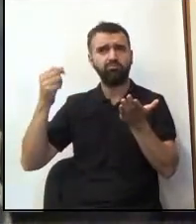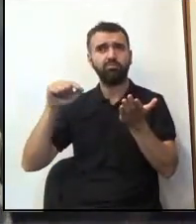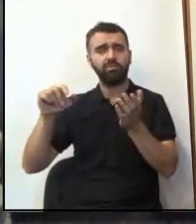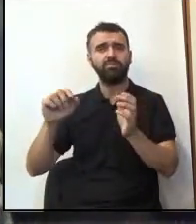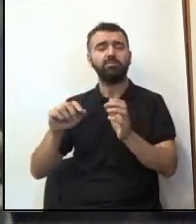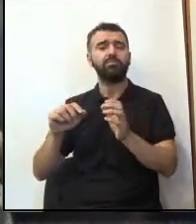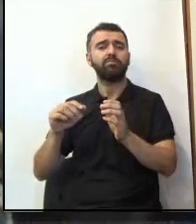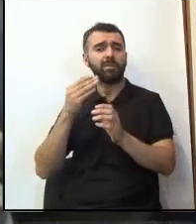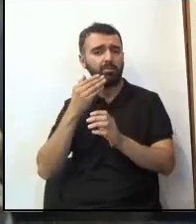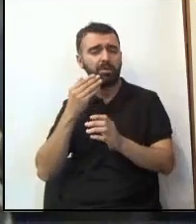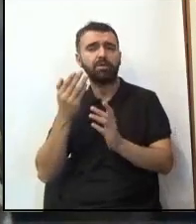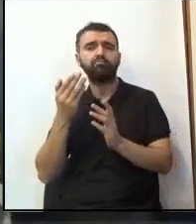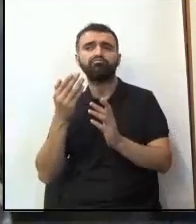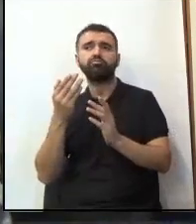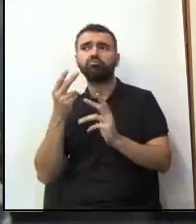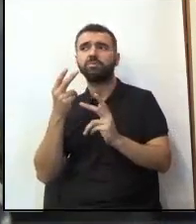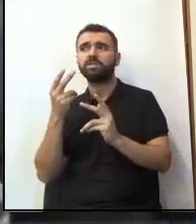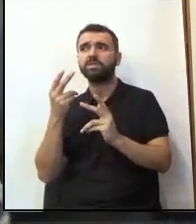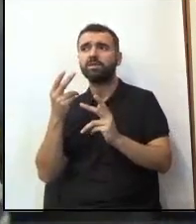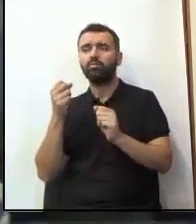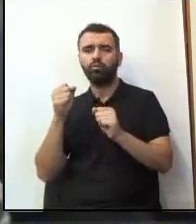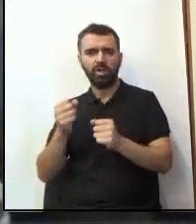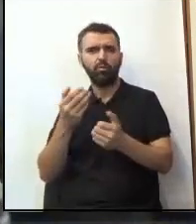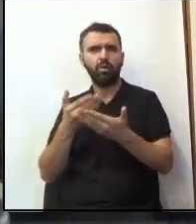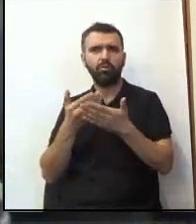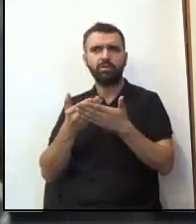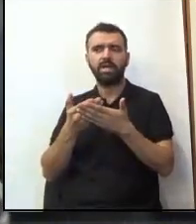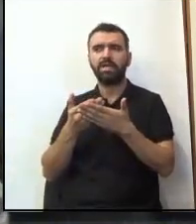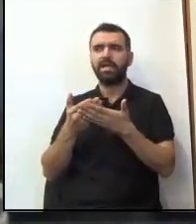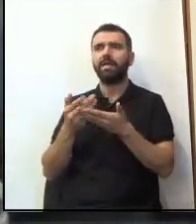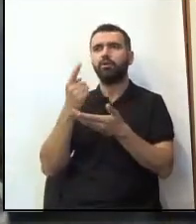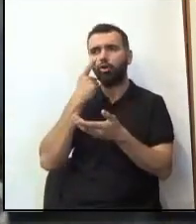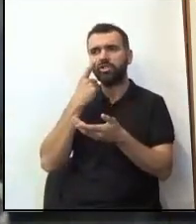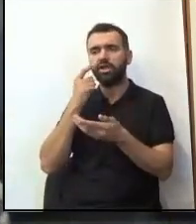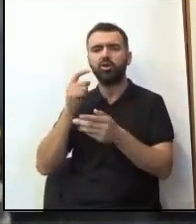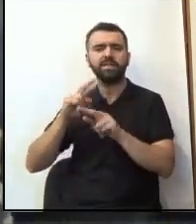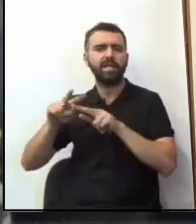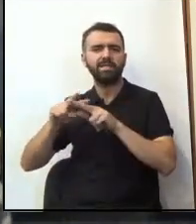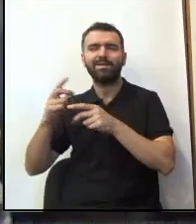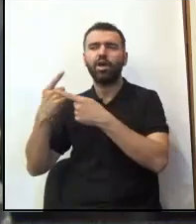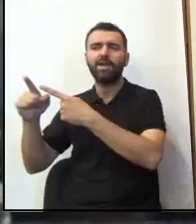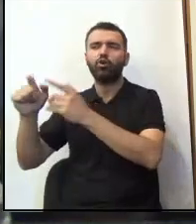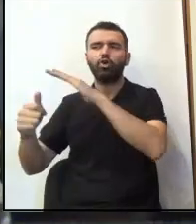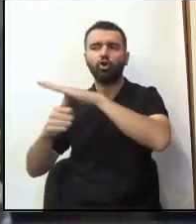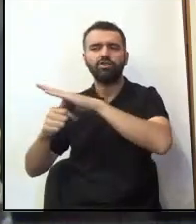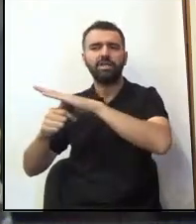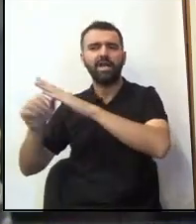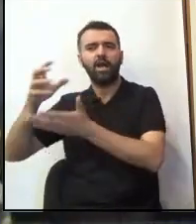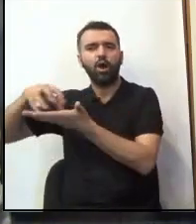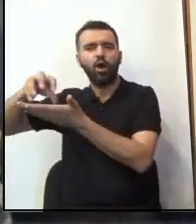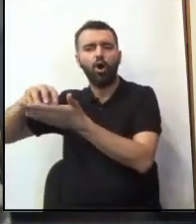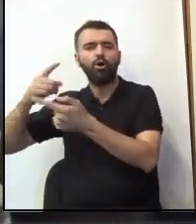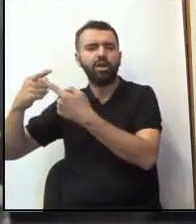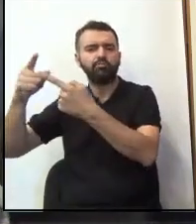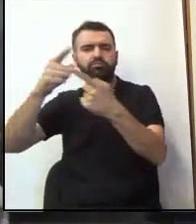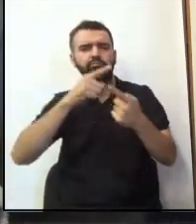también se dio un espacio para conocer lo que están haciendo otras concejalas de otras comunas. Principalmente